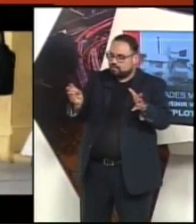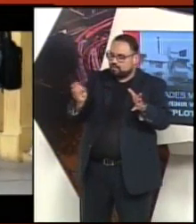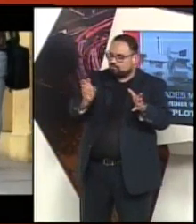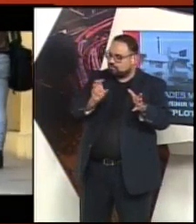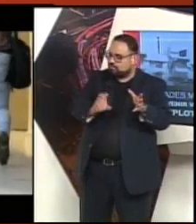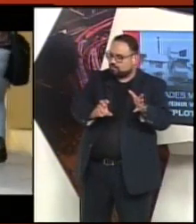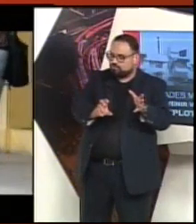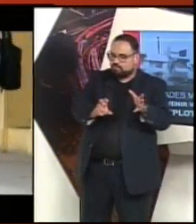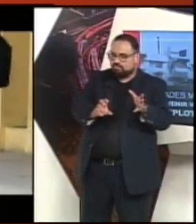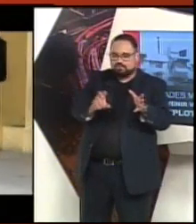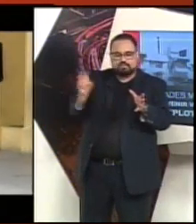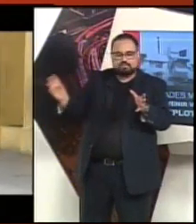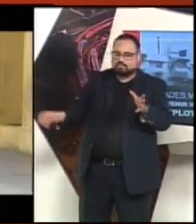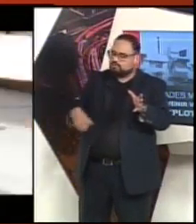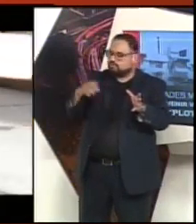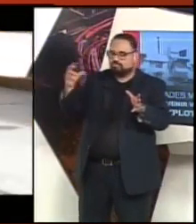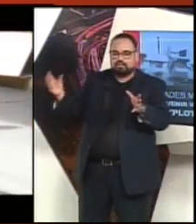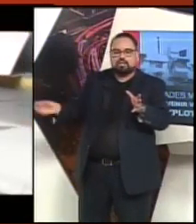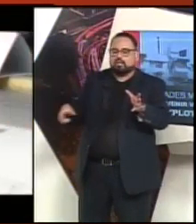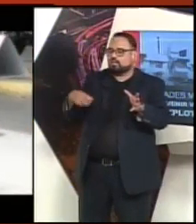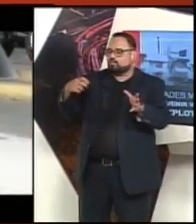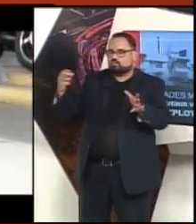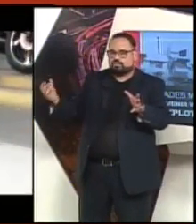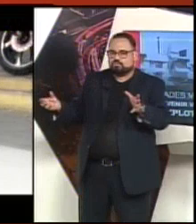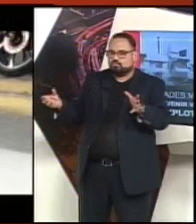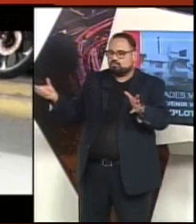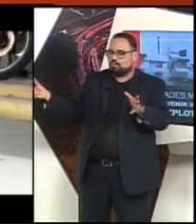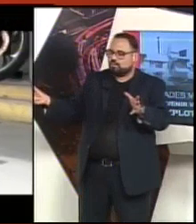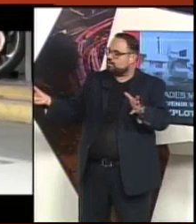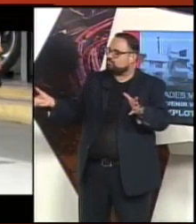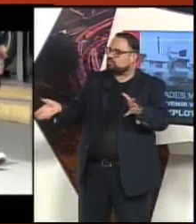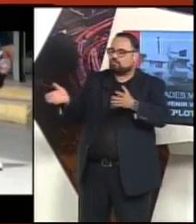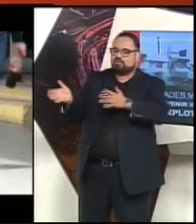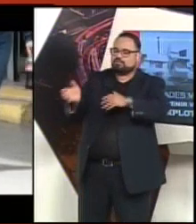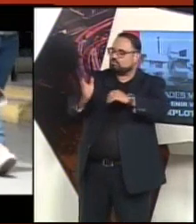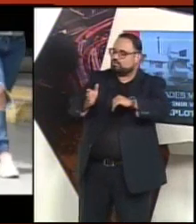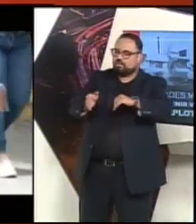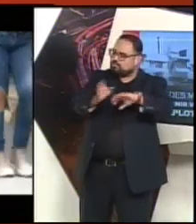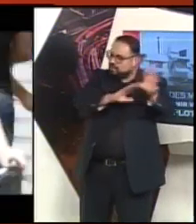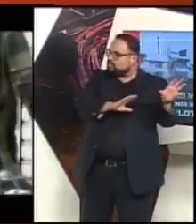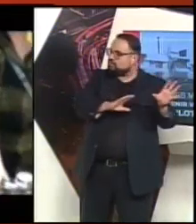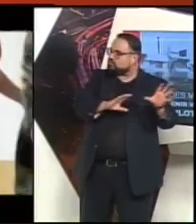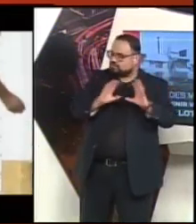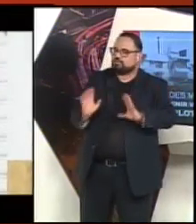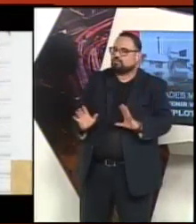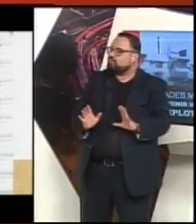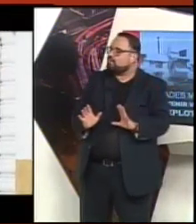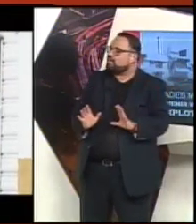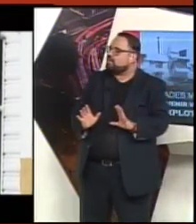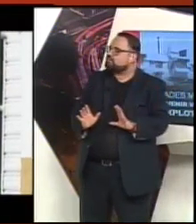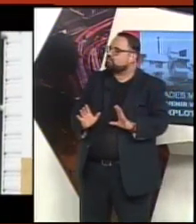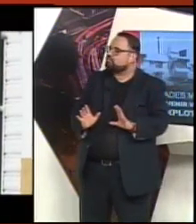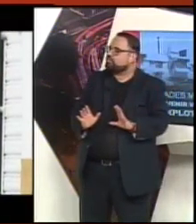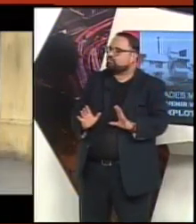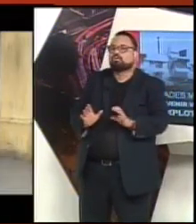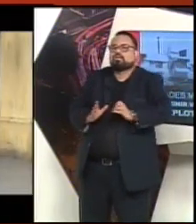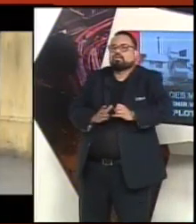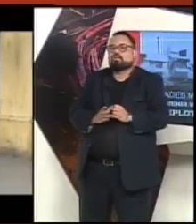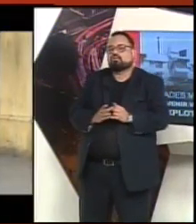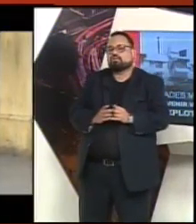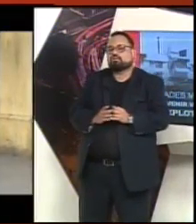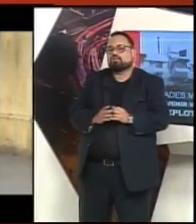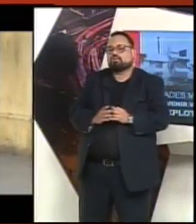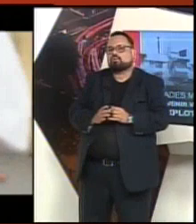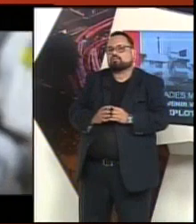debe cambiar la currícula nacional base es así también en educación como la que ya hemos hablado de la seguridad vial y otras cosas que no van a este momento